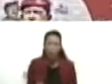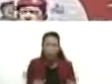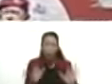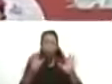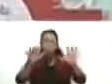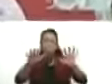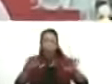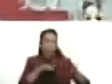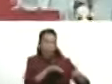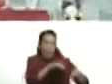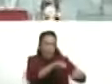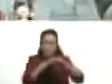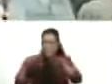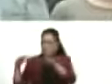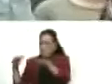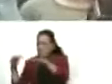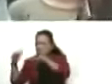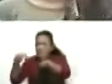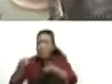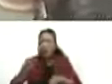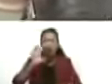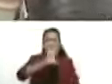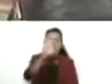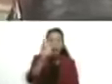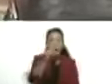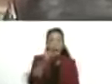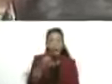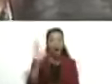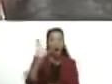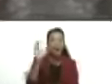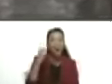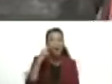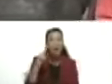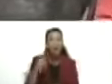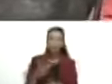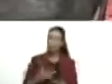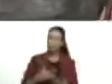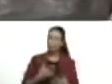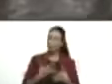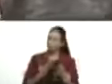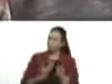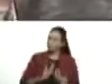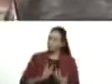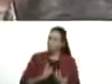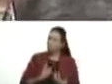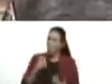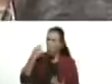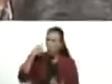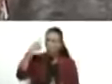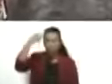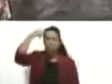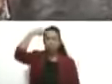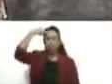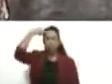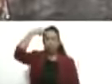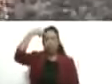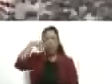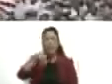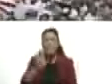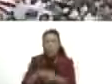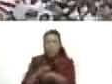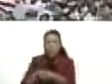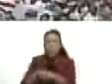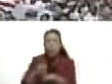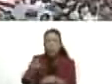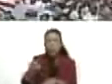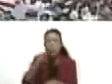bolivariana, y no sé por qué, tenía en la canción Padrino López,